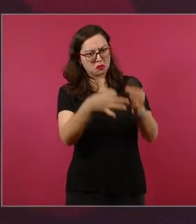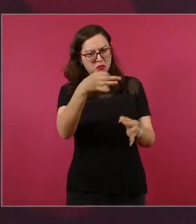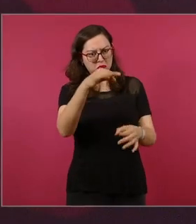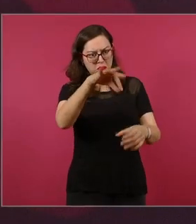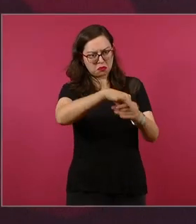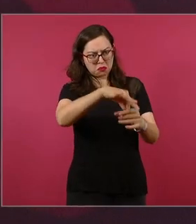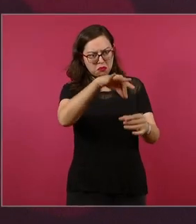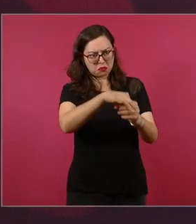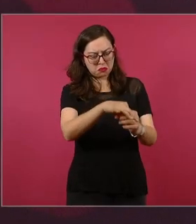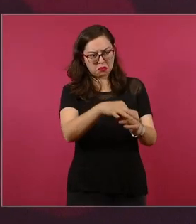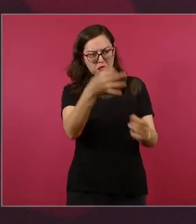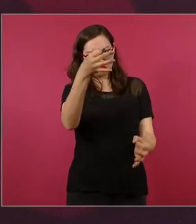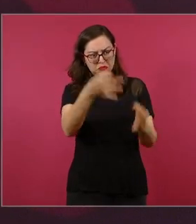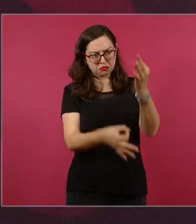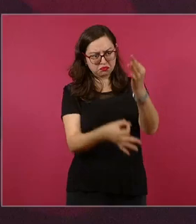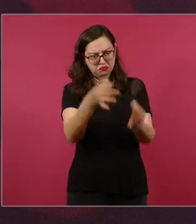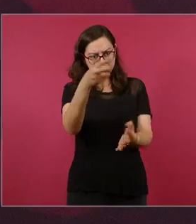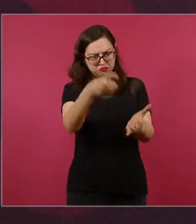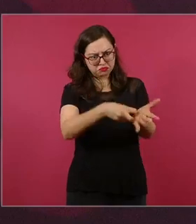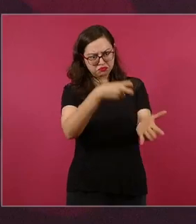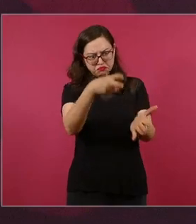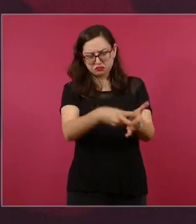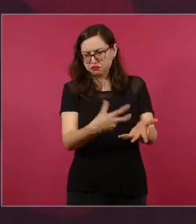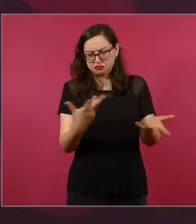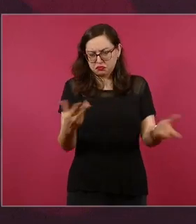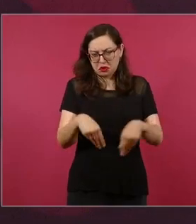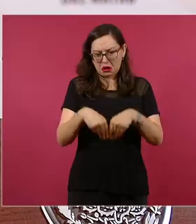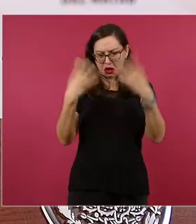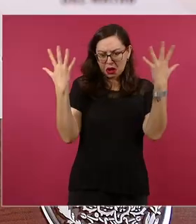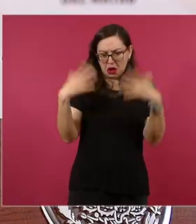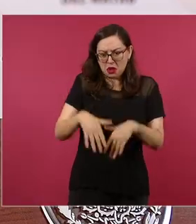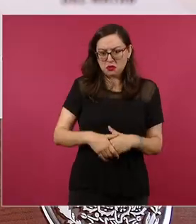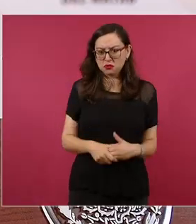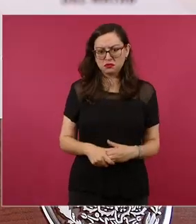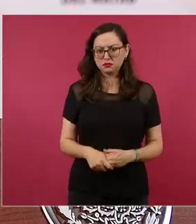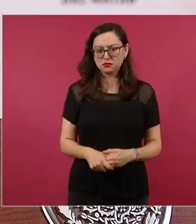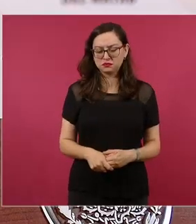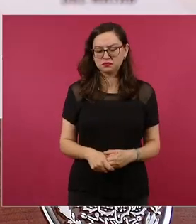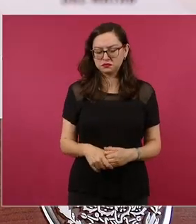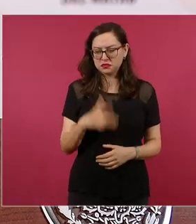elección de jueces, de magistrados, de ministros.